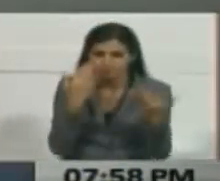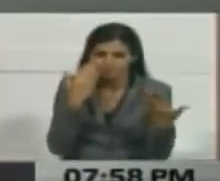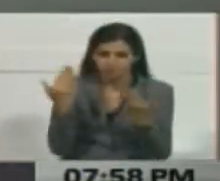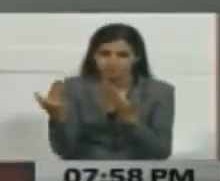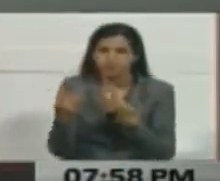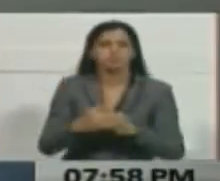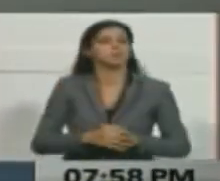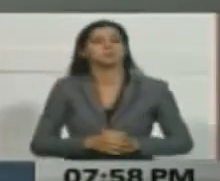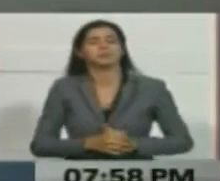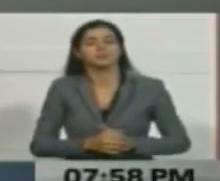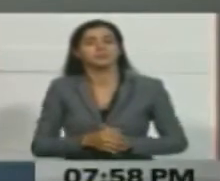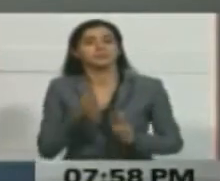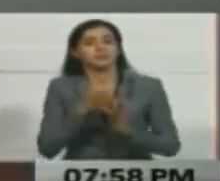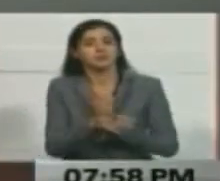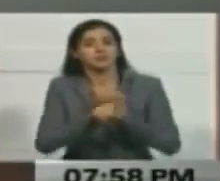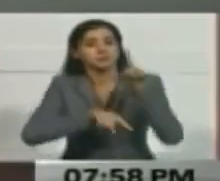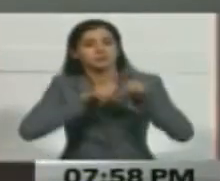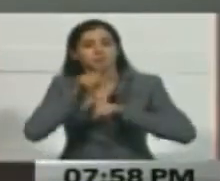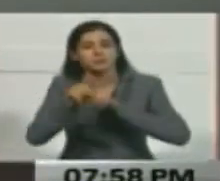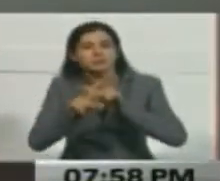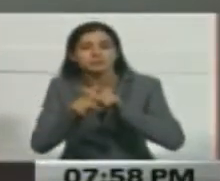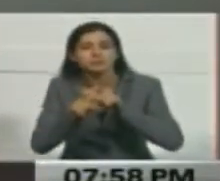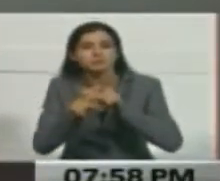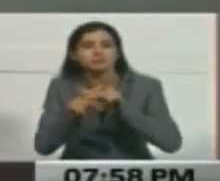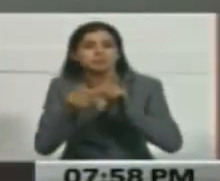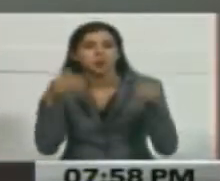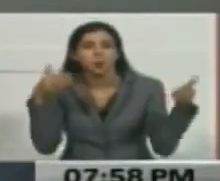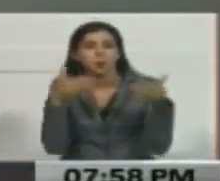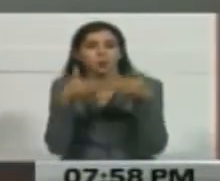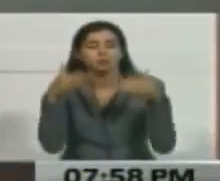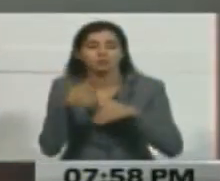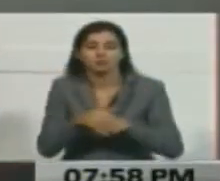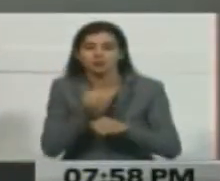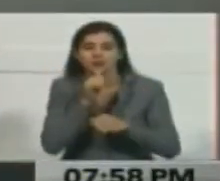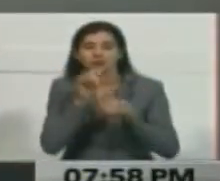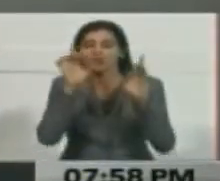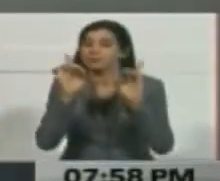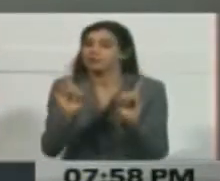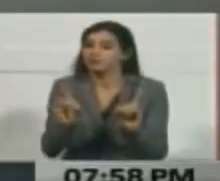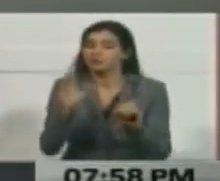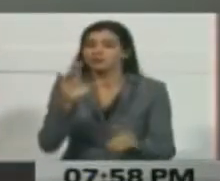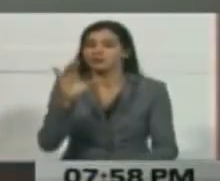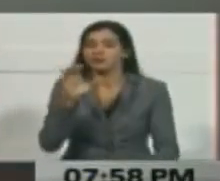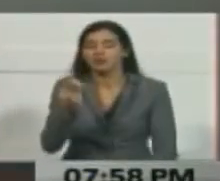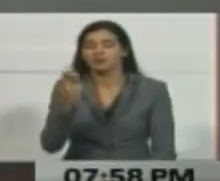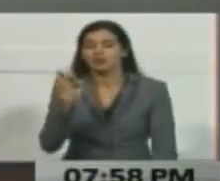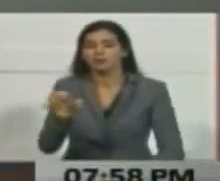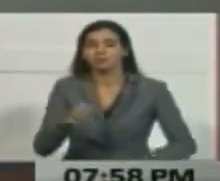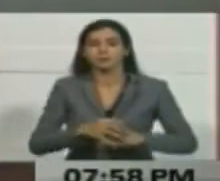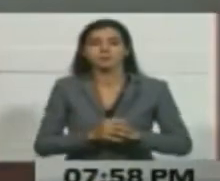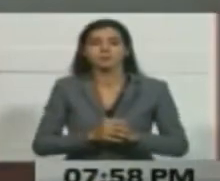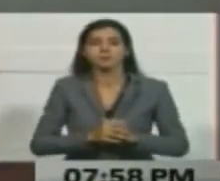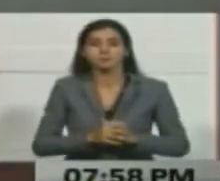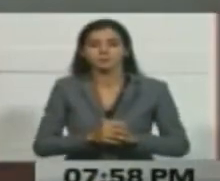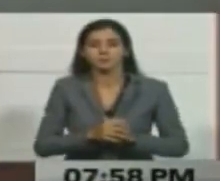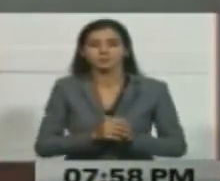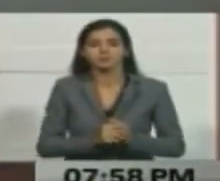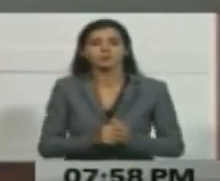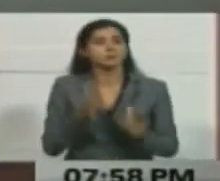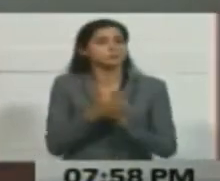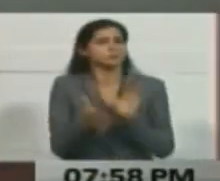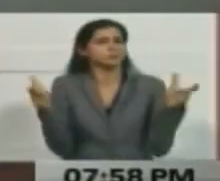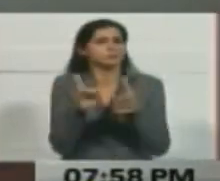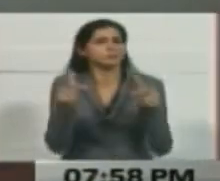continuación. Declaraciones contra las decisiones del Poder Electoral venezolano. Esto fue lo que pasó en la